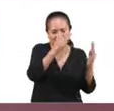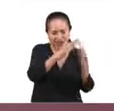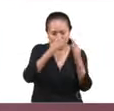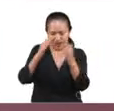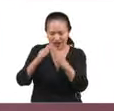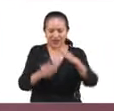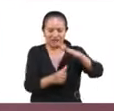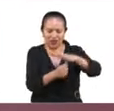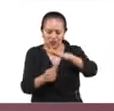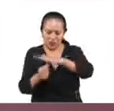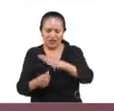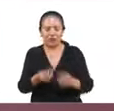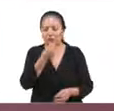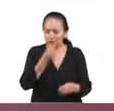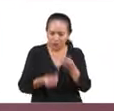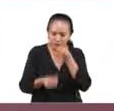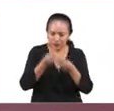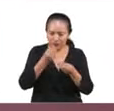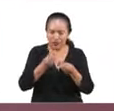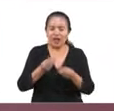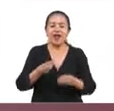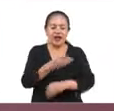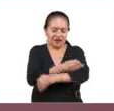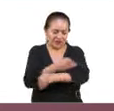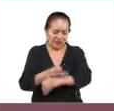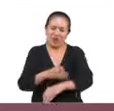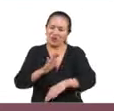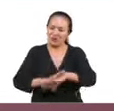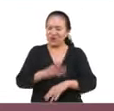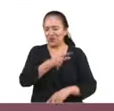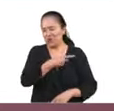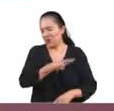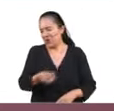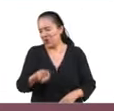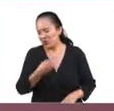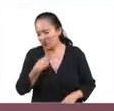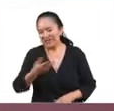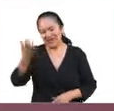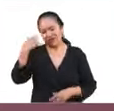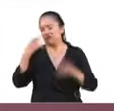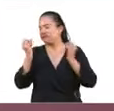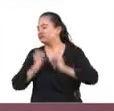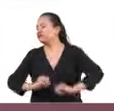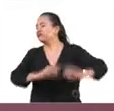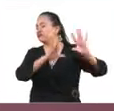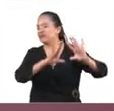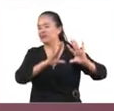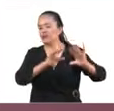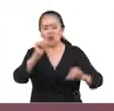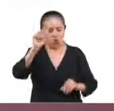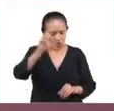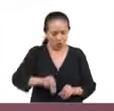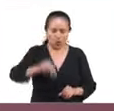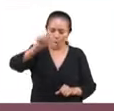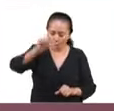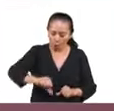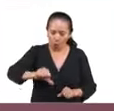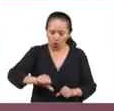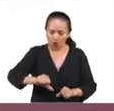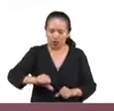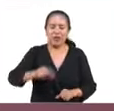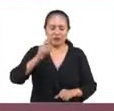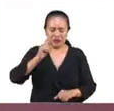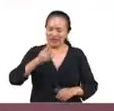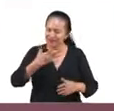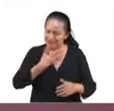mesa, que las familias más pobres, que antes vivían en el olvido, hoy tengan con mucha